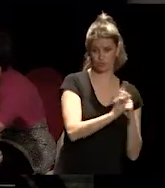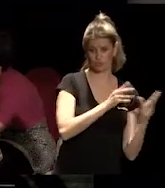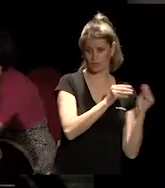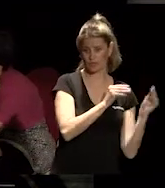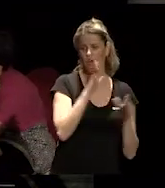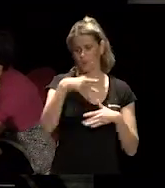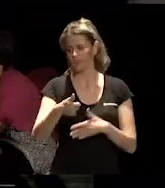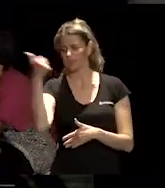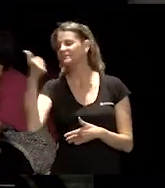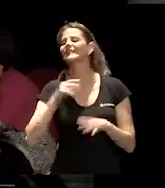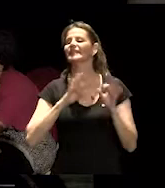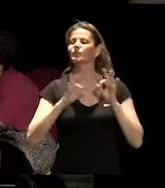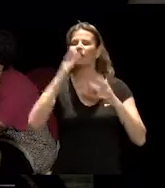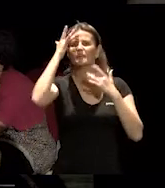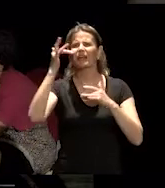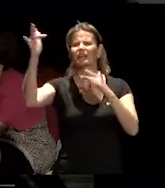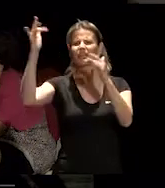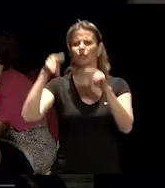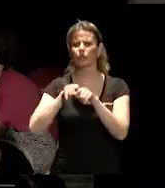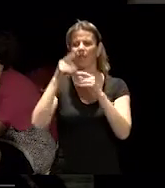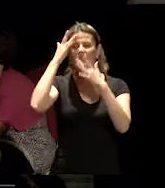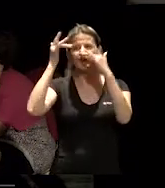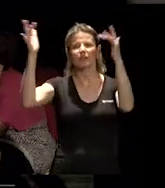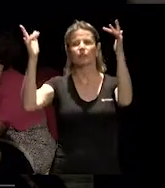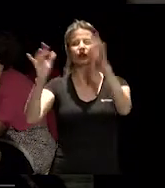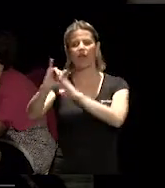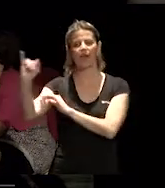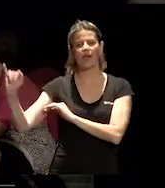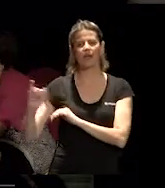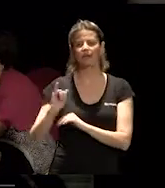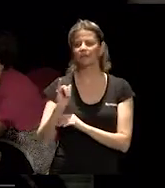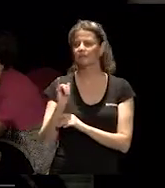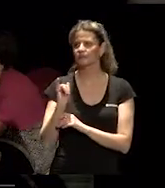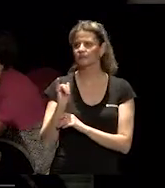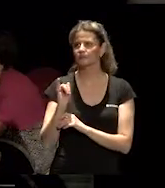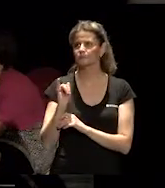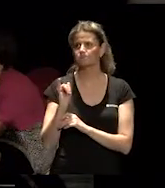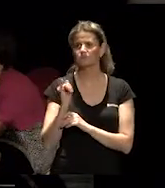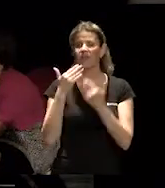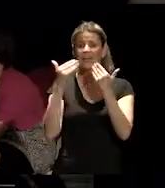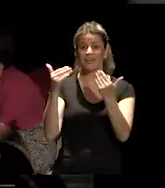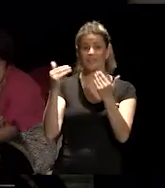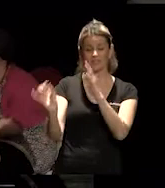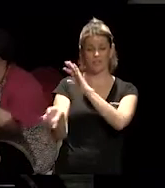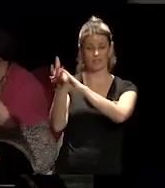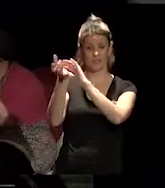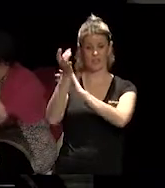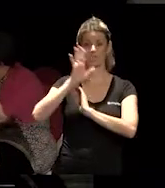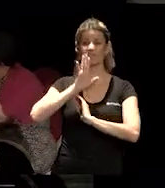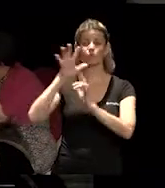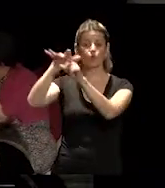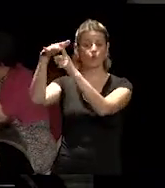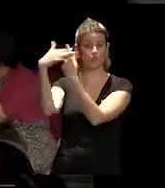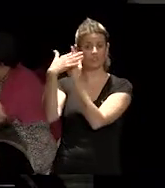voy a enseñar después. Imaginario, que solo existe en la imaginación, repertorio. Nosotros realmente, gracias a crear ese